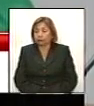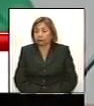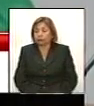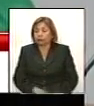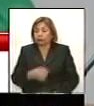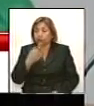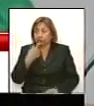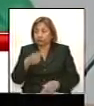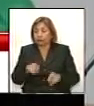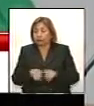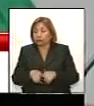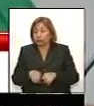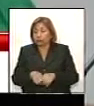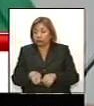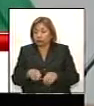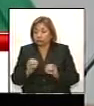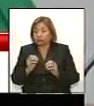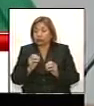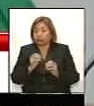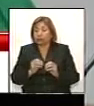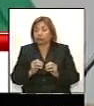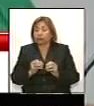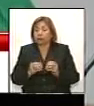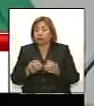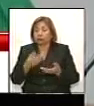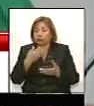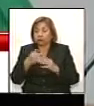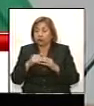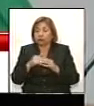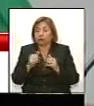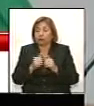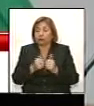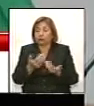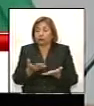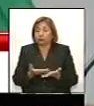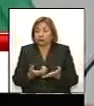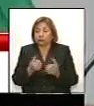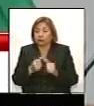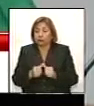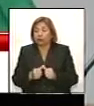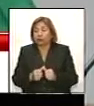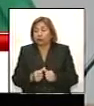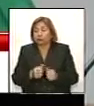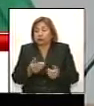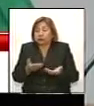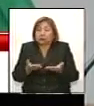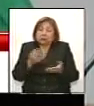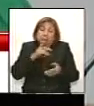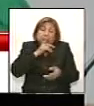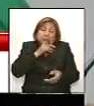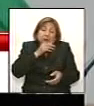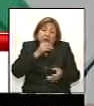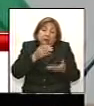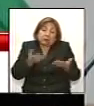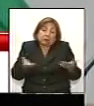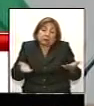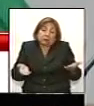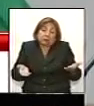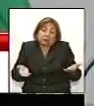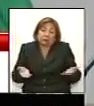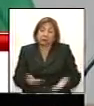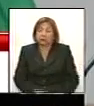dicho la funcionaria del MIM, que tenga que poner un correo, si es que va a querer seguir, porque puede hacerlo de forma anónima, pero si no lo está haciendo de forma